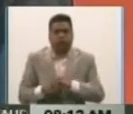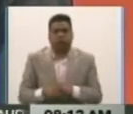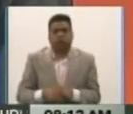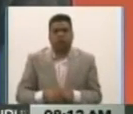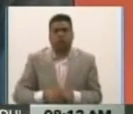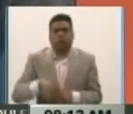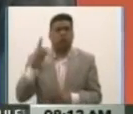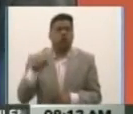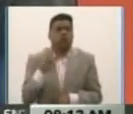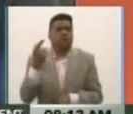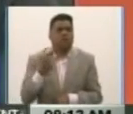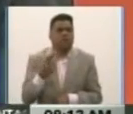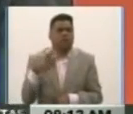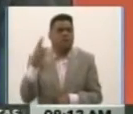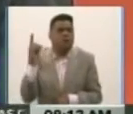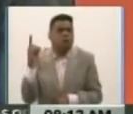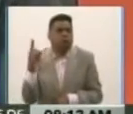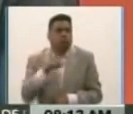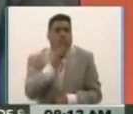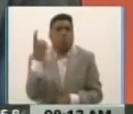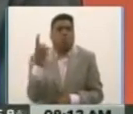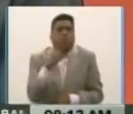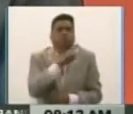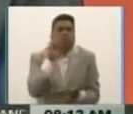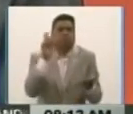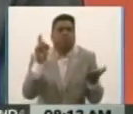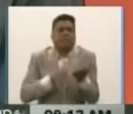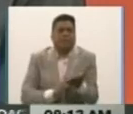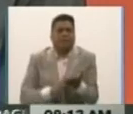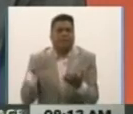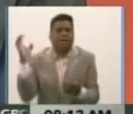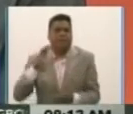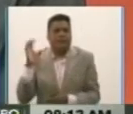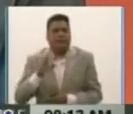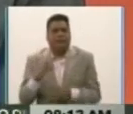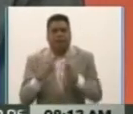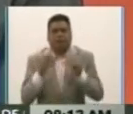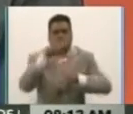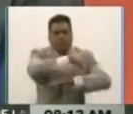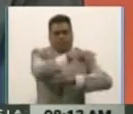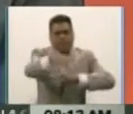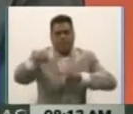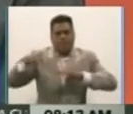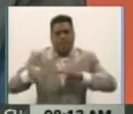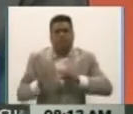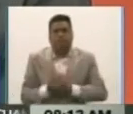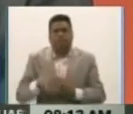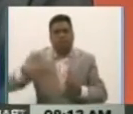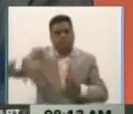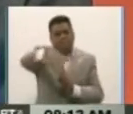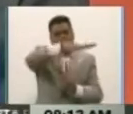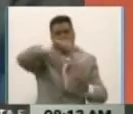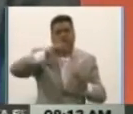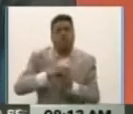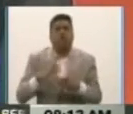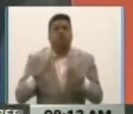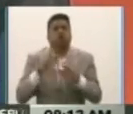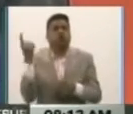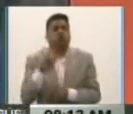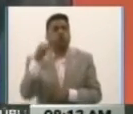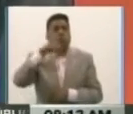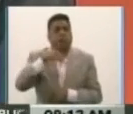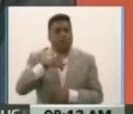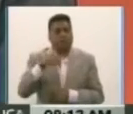de Caracas, sea un elenco nacional. Entonces, la idea es que puedan haber actores y actrices no solo de Caracas, sino también